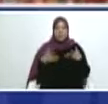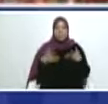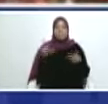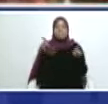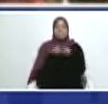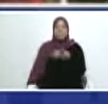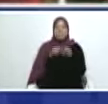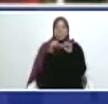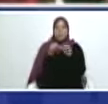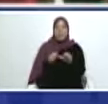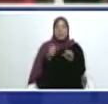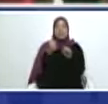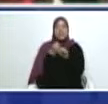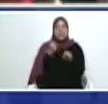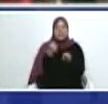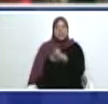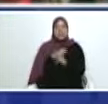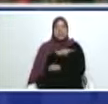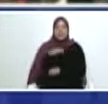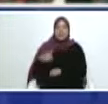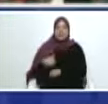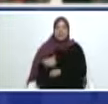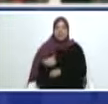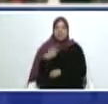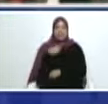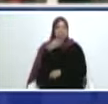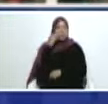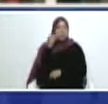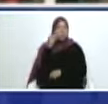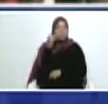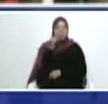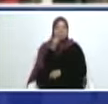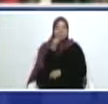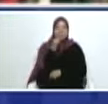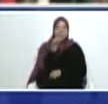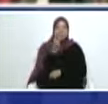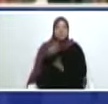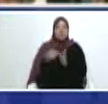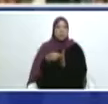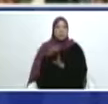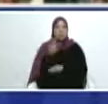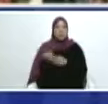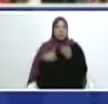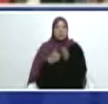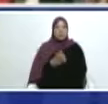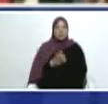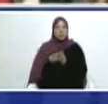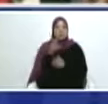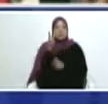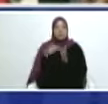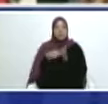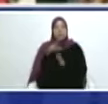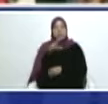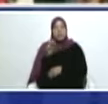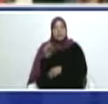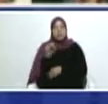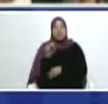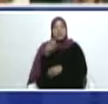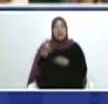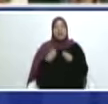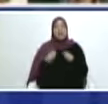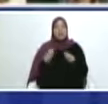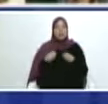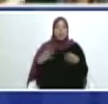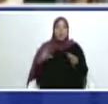seguir triunfando en los escenarios que vienen, 2024, rumbo al 2030. ¡Que viva la